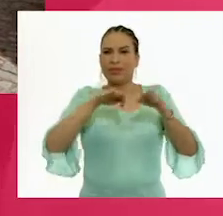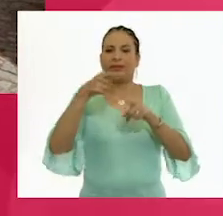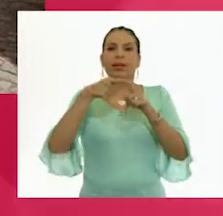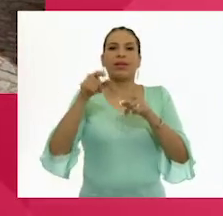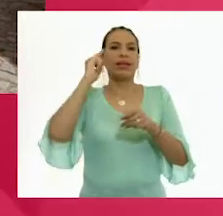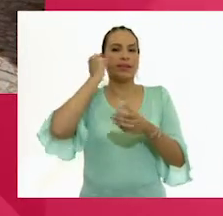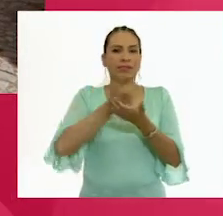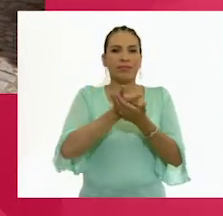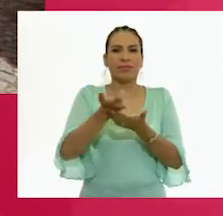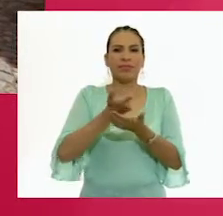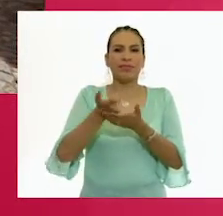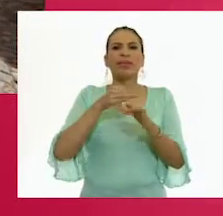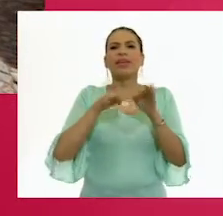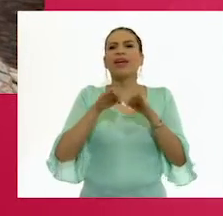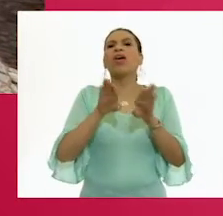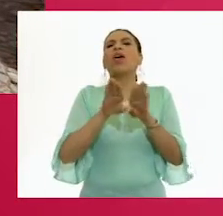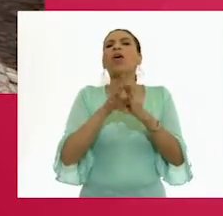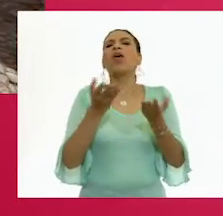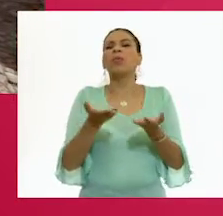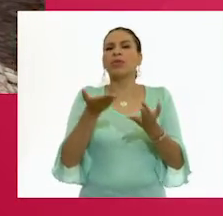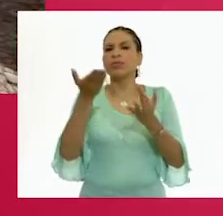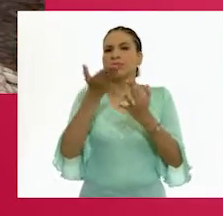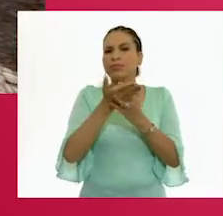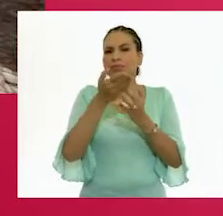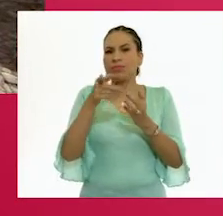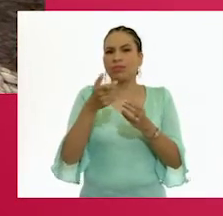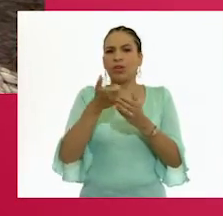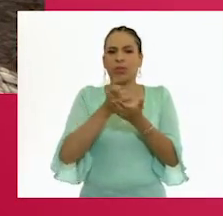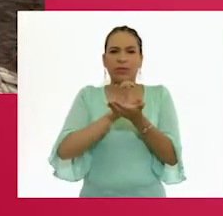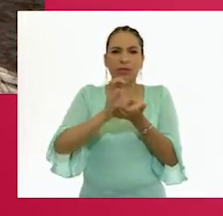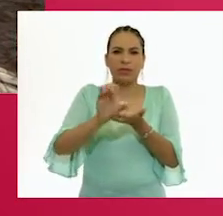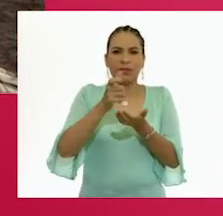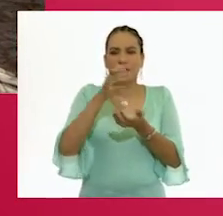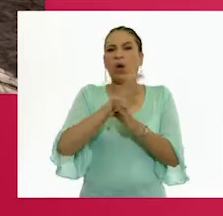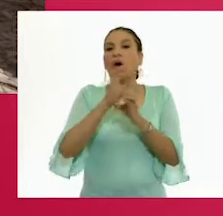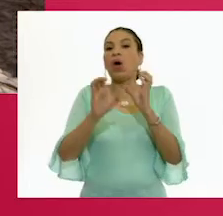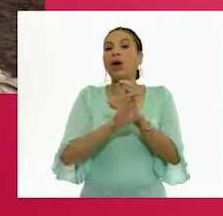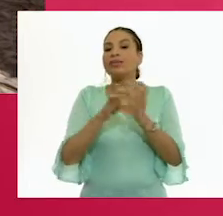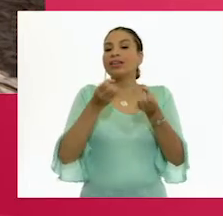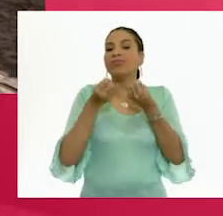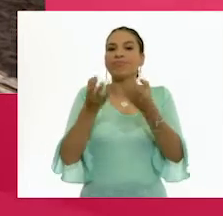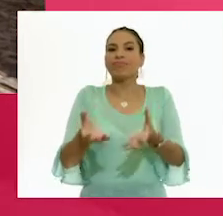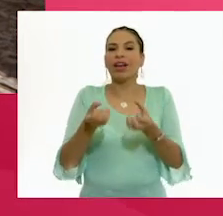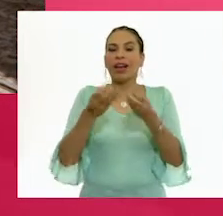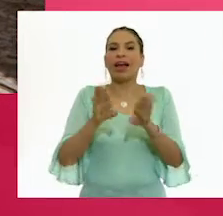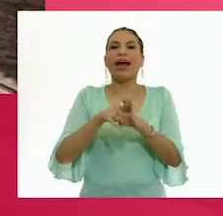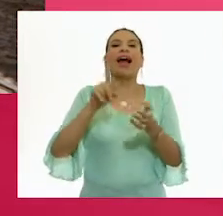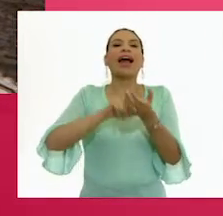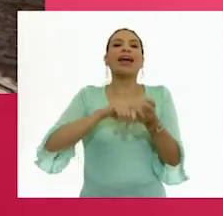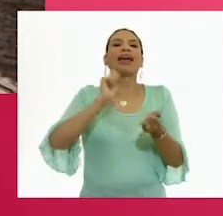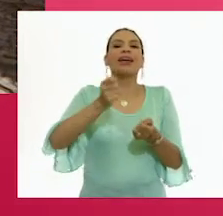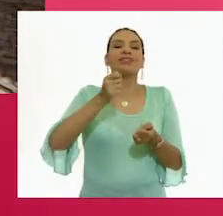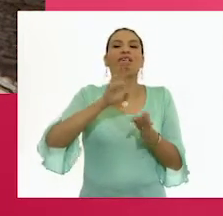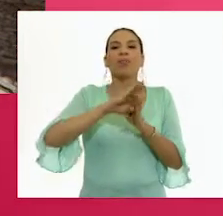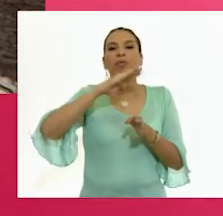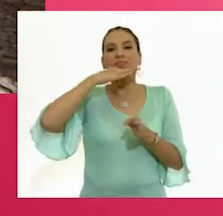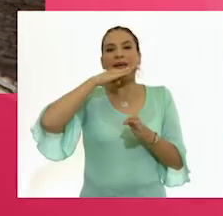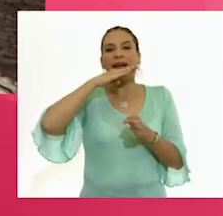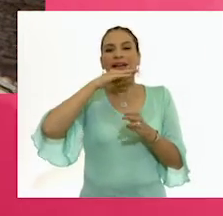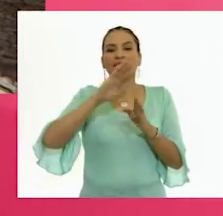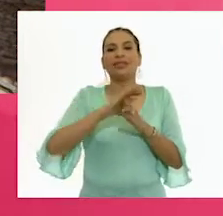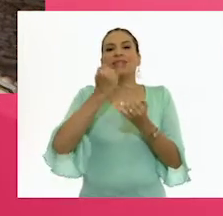les pagaban sus trabajos con una parte de salario en especie, con un cuartillo de maíz y una medida de